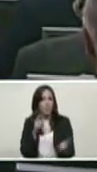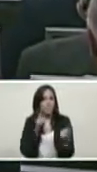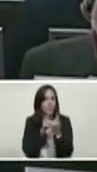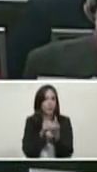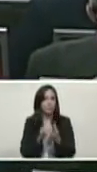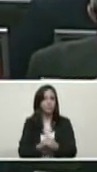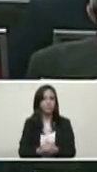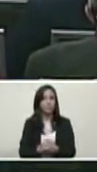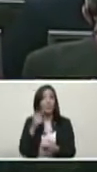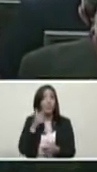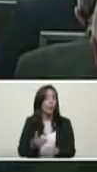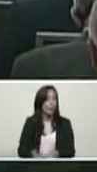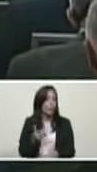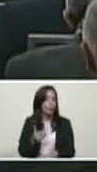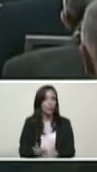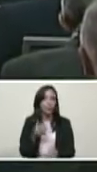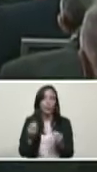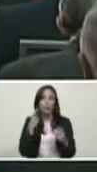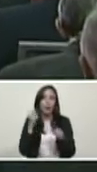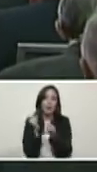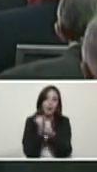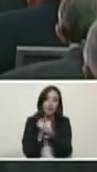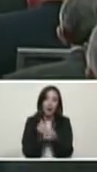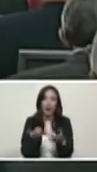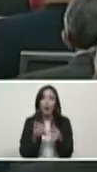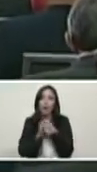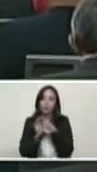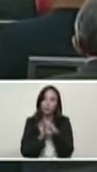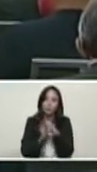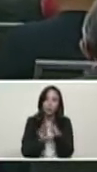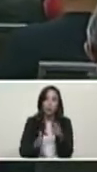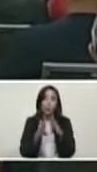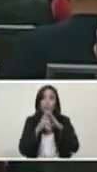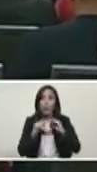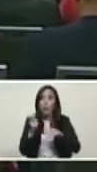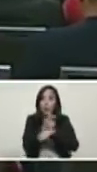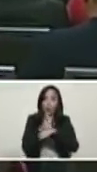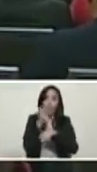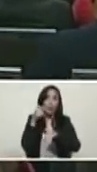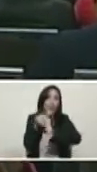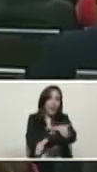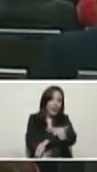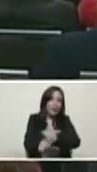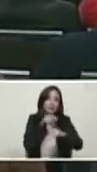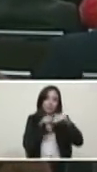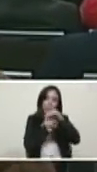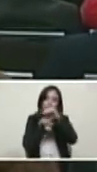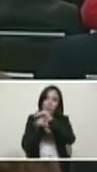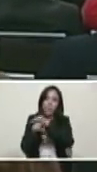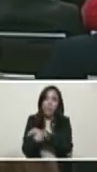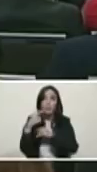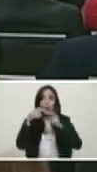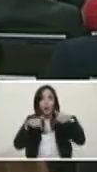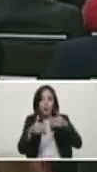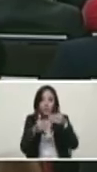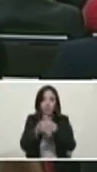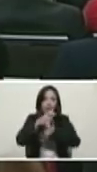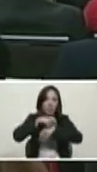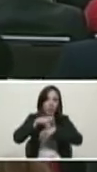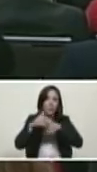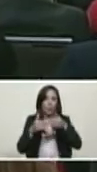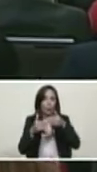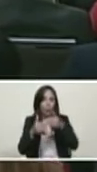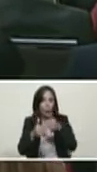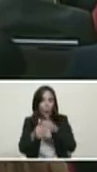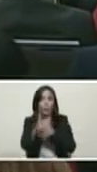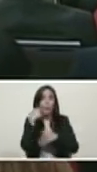es muy importante los métodos de trabajo el método de gobierno de calle de este nuevo periodo es